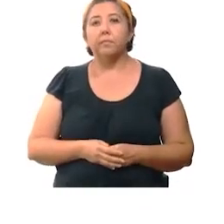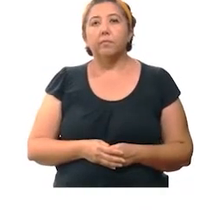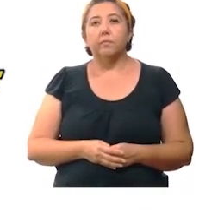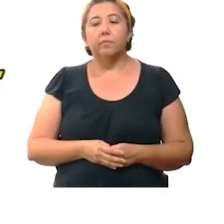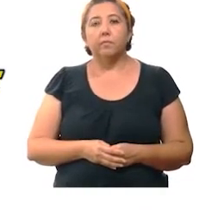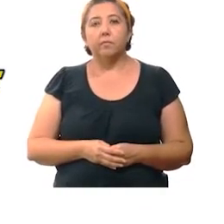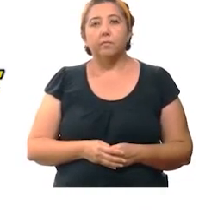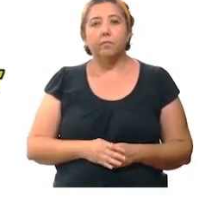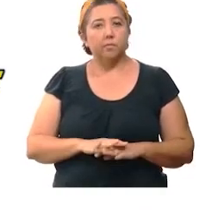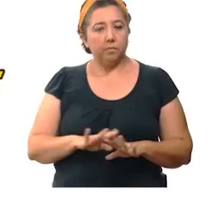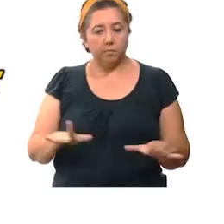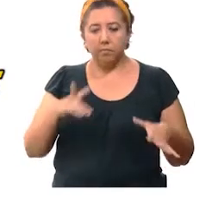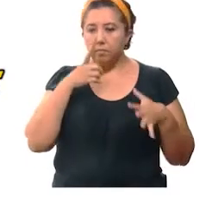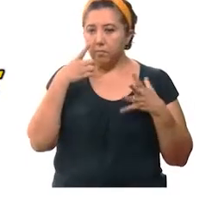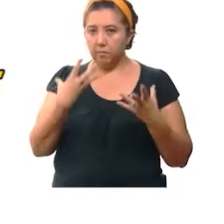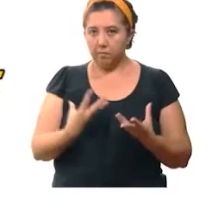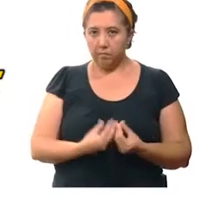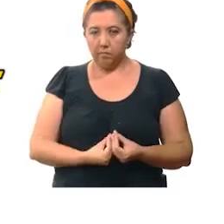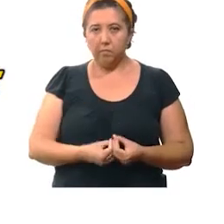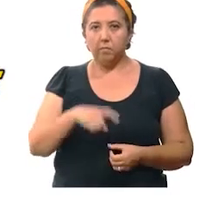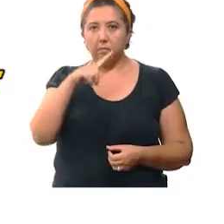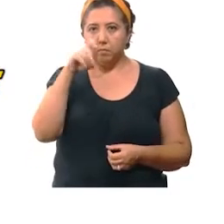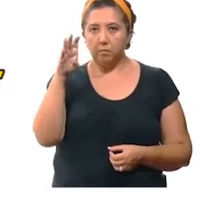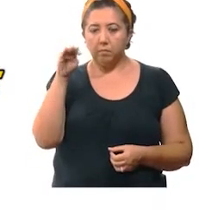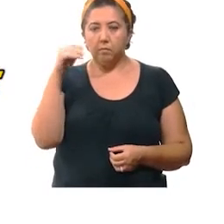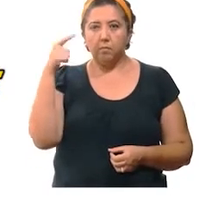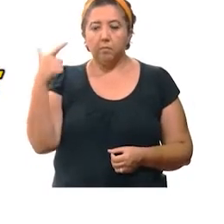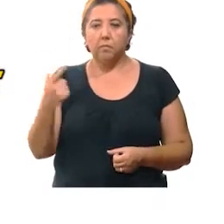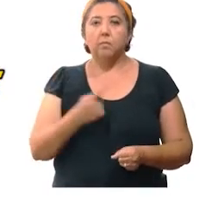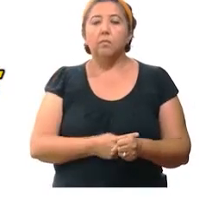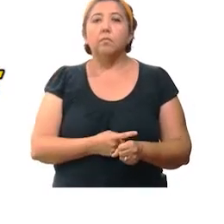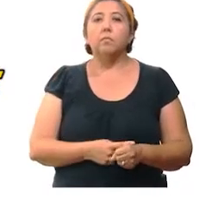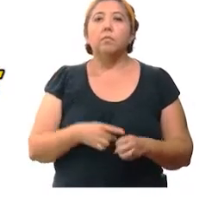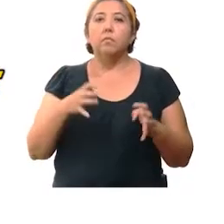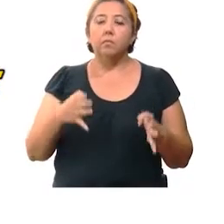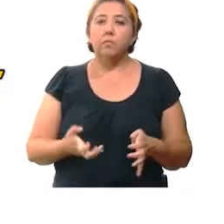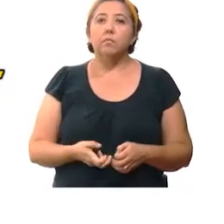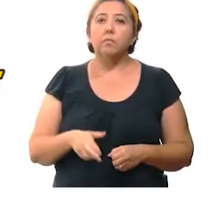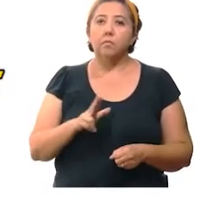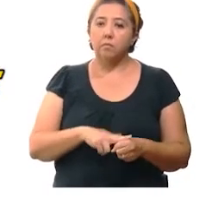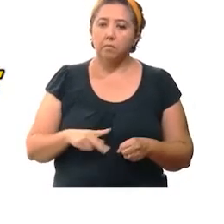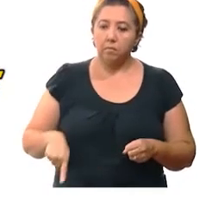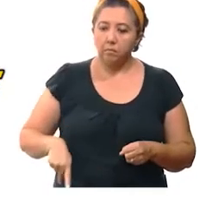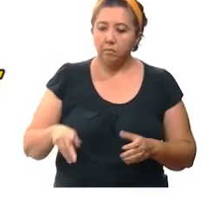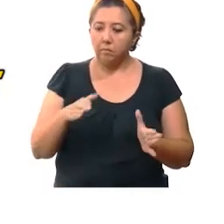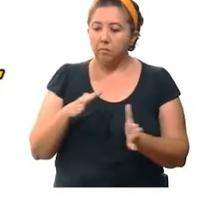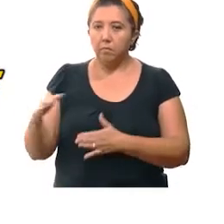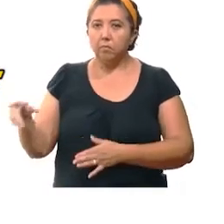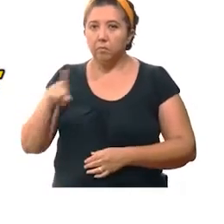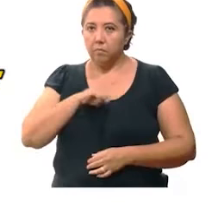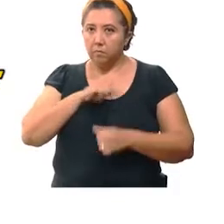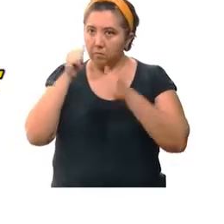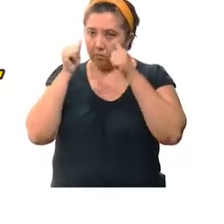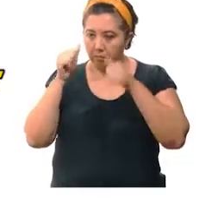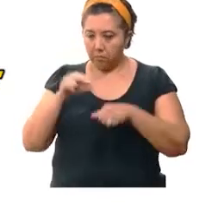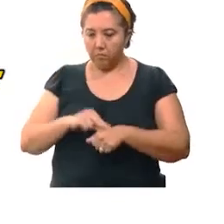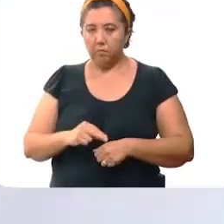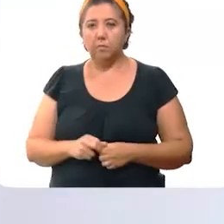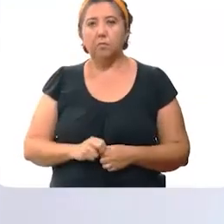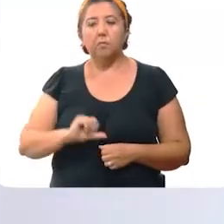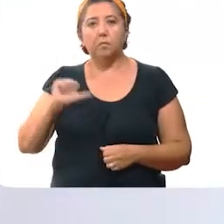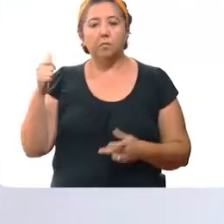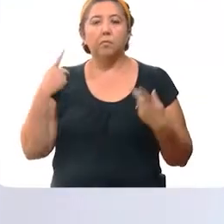leves. Como ya se mencionó, 197 de los casos positivos están en hospitales públicos y en aislamiento